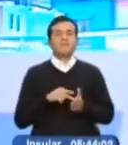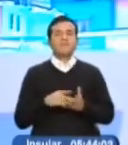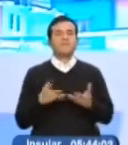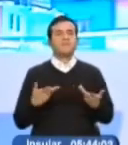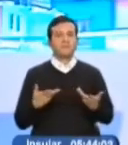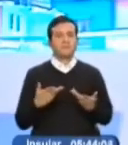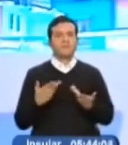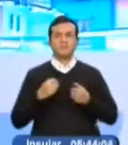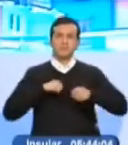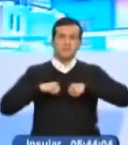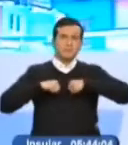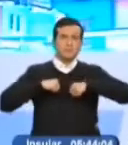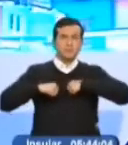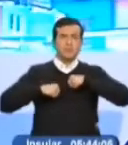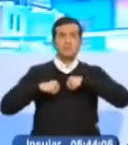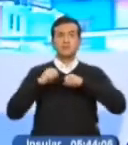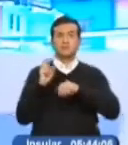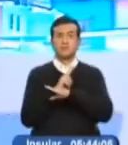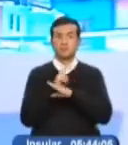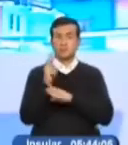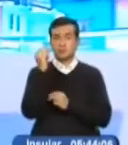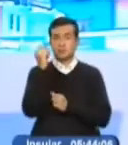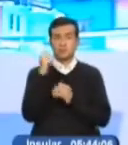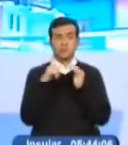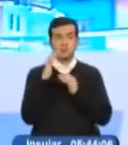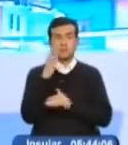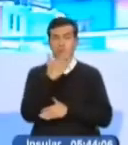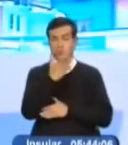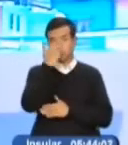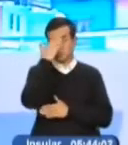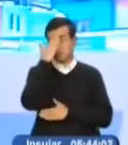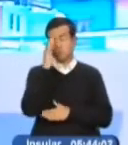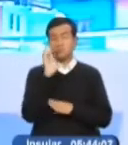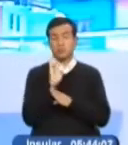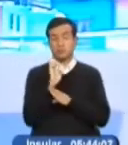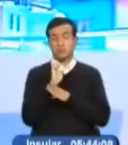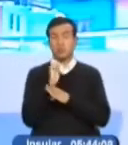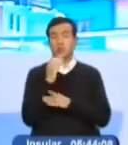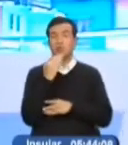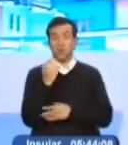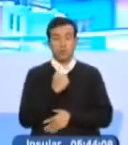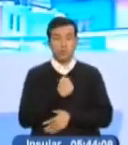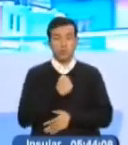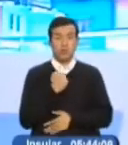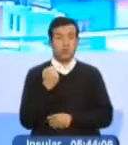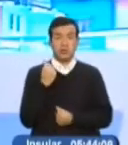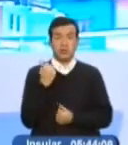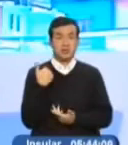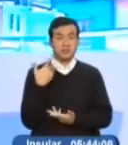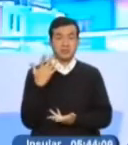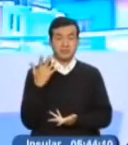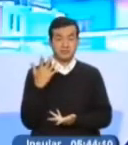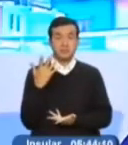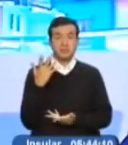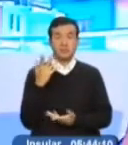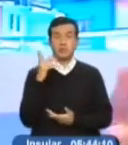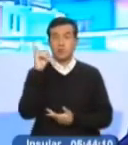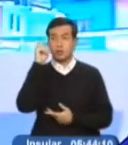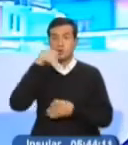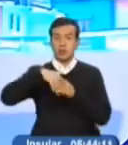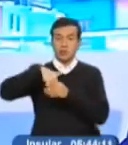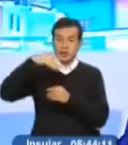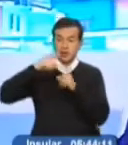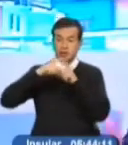hacer más eficiente el uso del dinero, ya que en el Ecuador, principalmente al no tener moneda propia, el costo de la impresión,